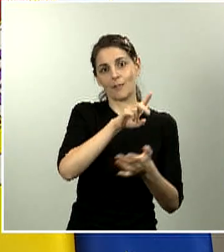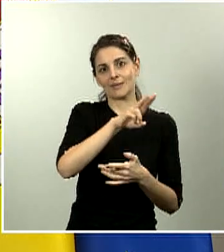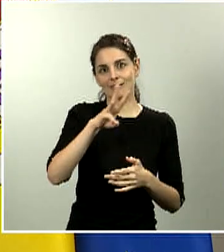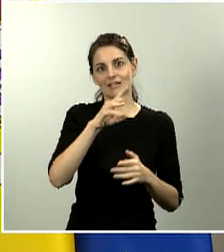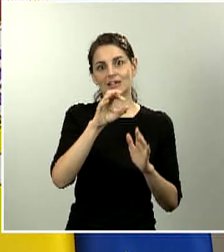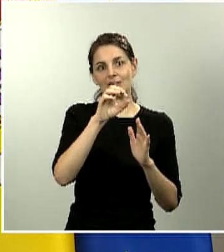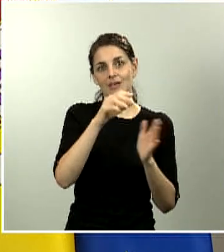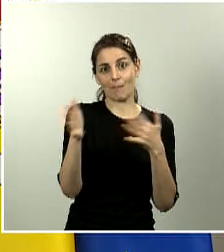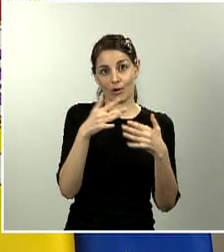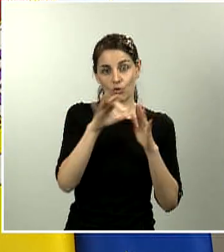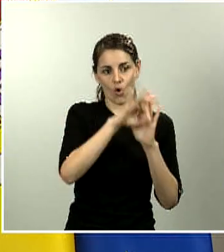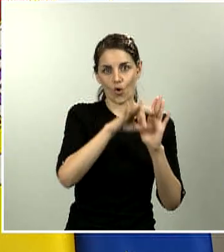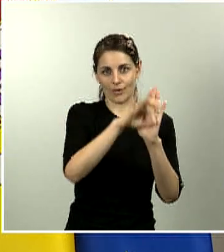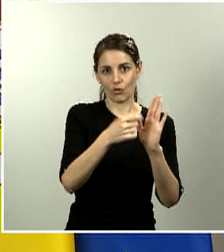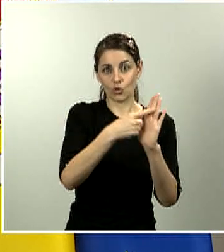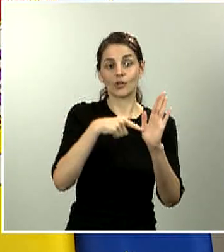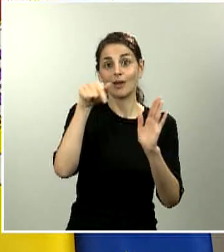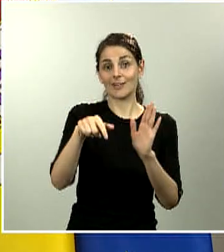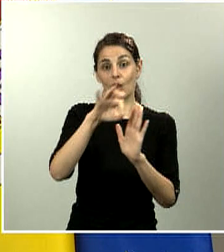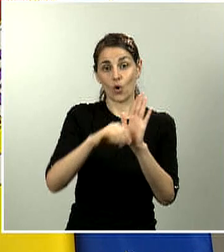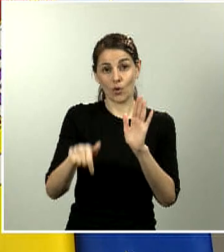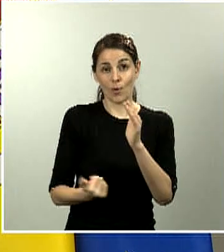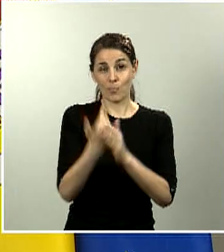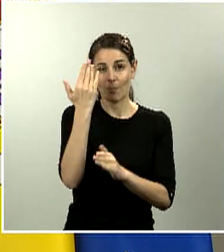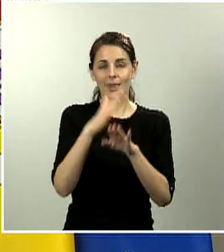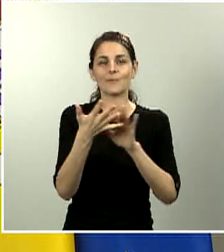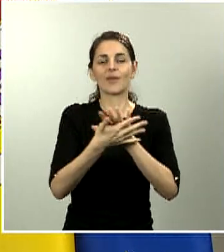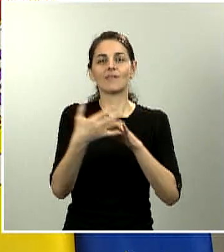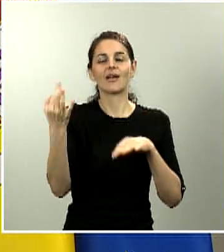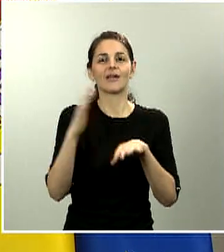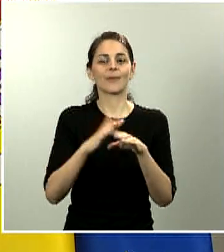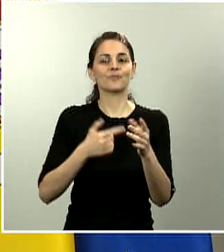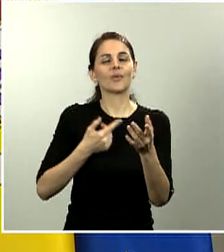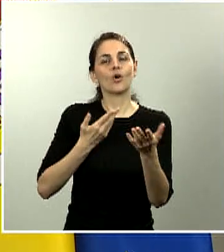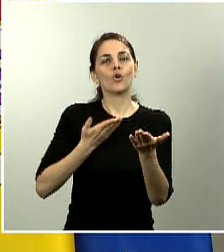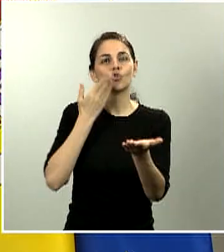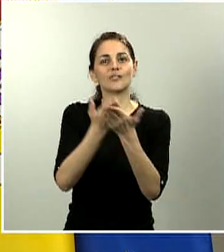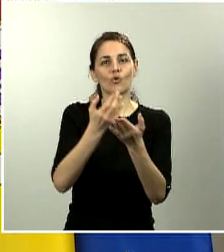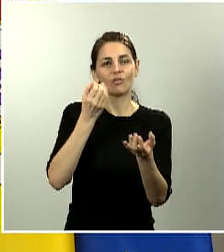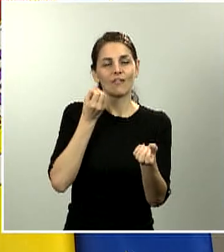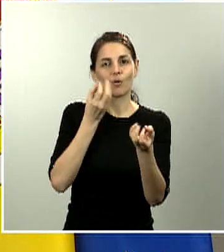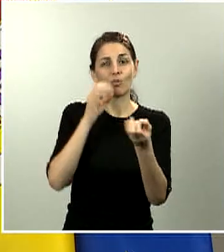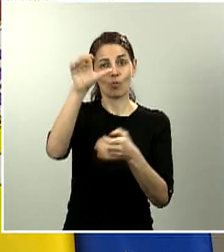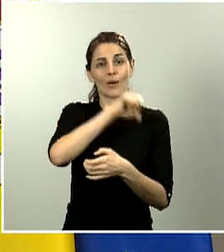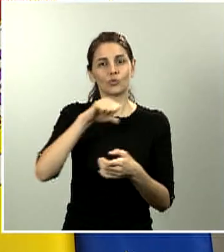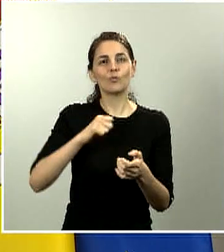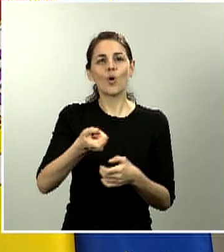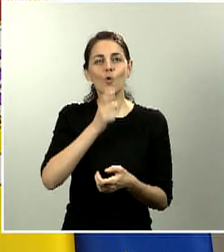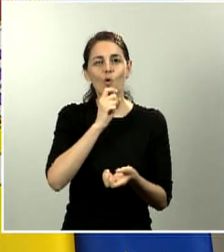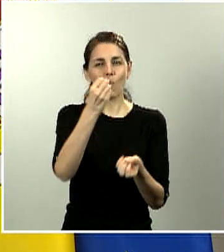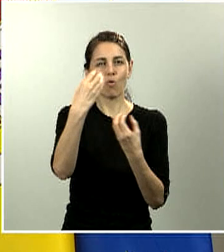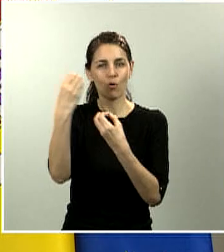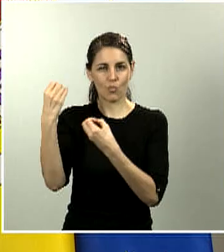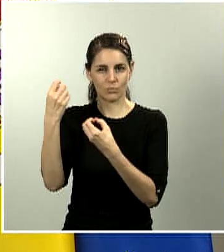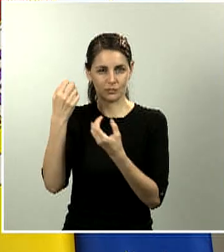los procedimientos y al tipo de información que solicitábamos de las comunidades autónomas. Y esta nueva orden se produce porque entramos